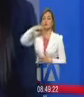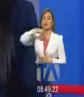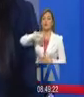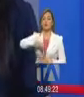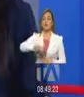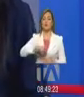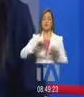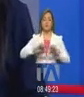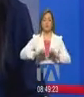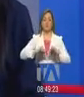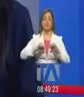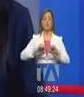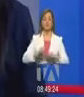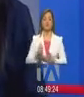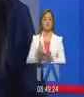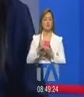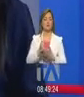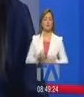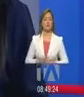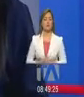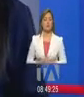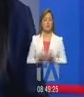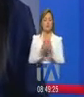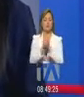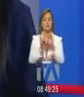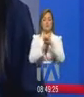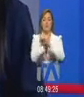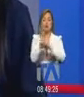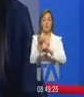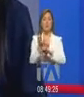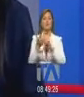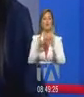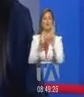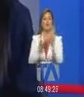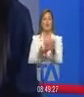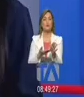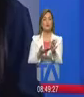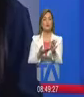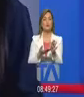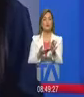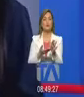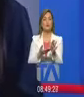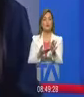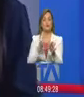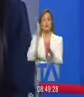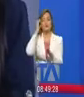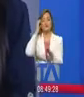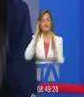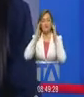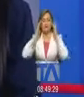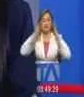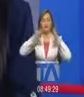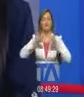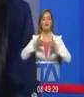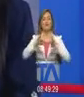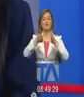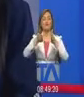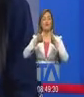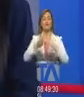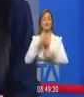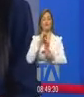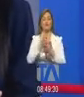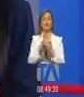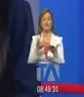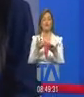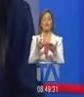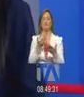esencial para poder relajarnos. Asimismo, los expertos recomiendan, por ejemplo, recanalizar los pensamientos y ubicarlos en la realidad.